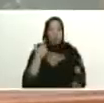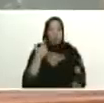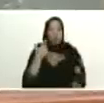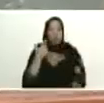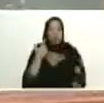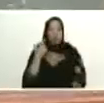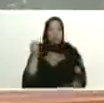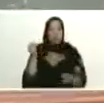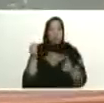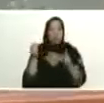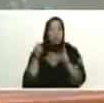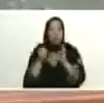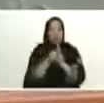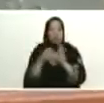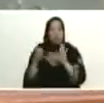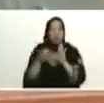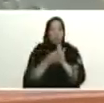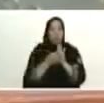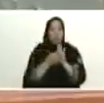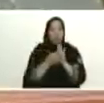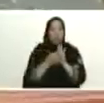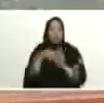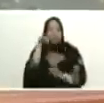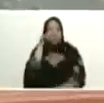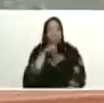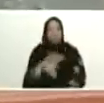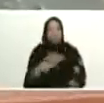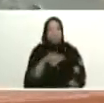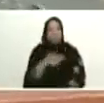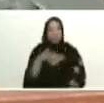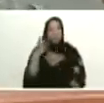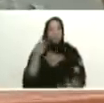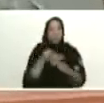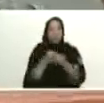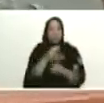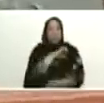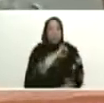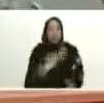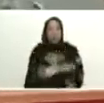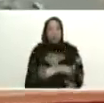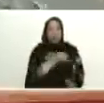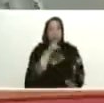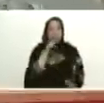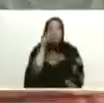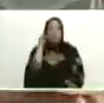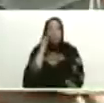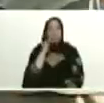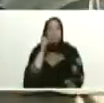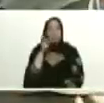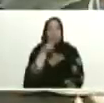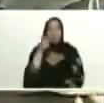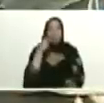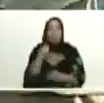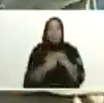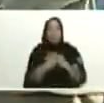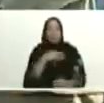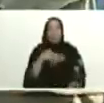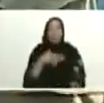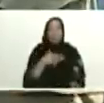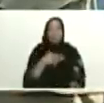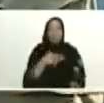dieron un golpe de Estado. Pero un pueblo digno, junto a su Fuerza Armada Nacional Bolivariana, rescataron el